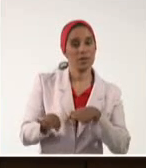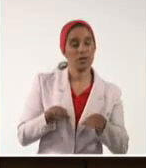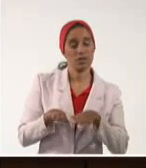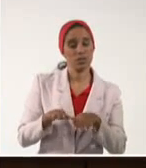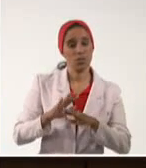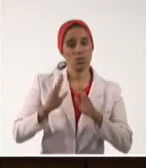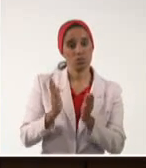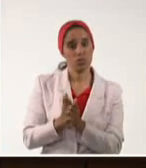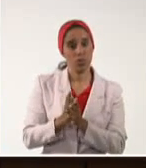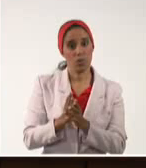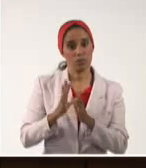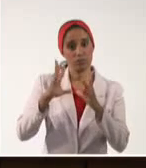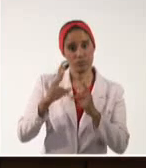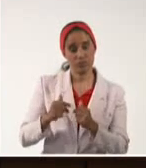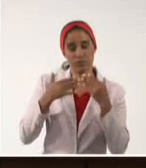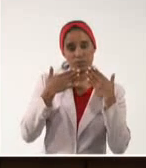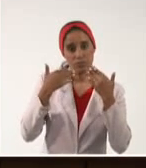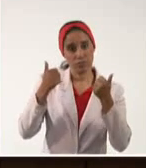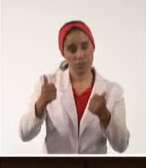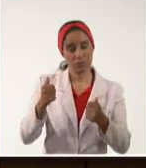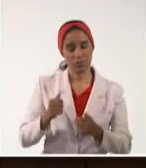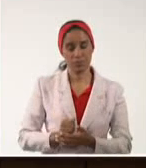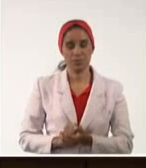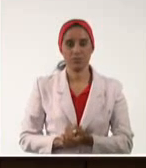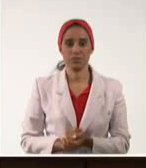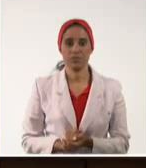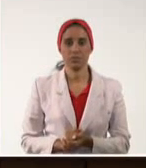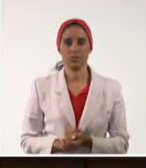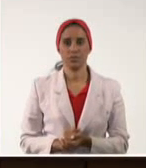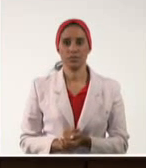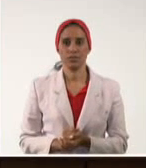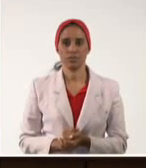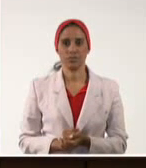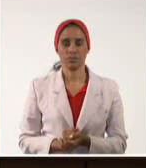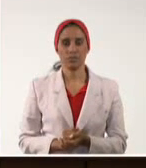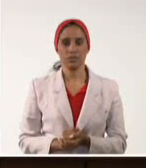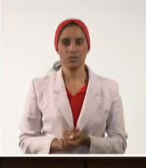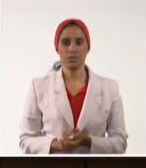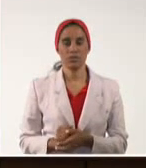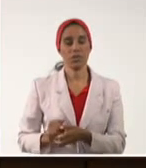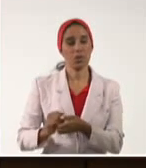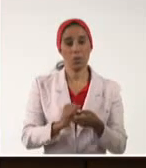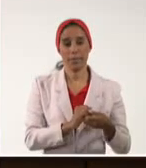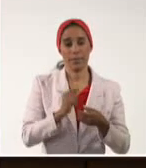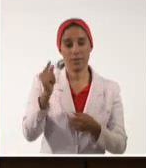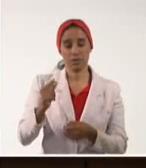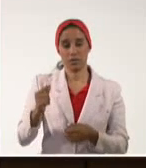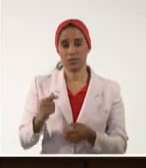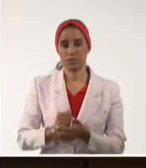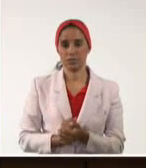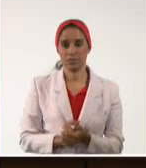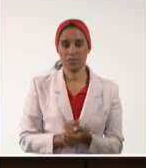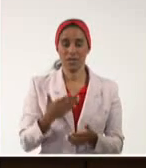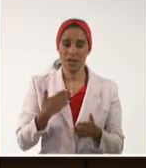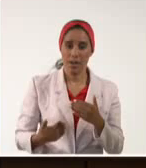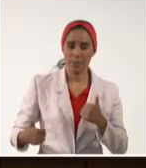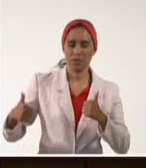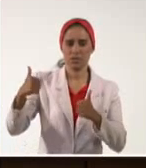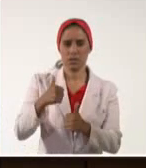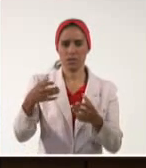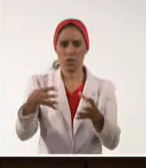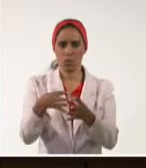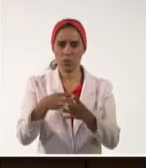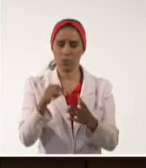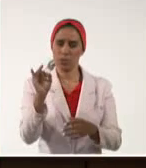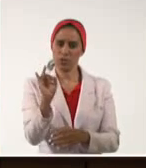para su efectiva materialización. Compatriotas, la presidencia del Grupo de los 77 y China, que